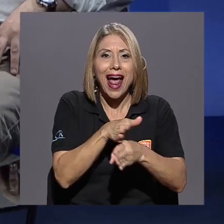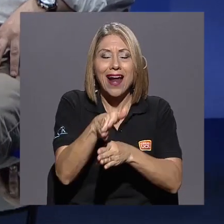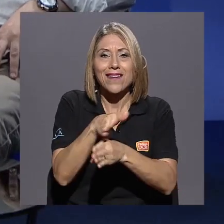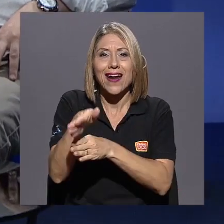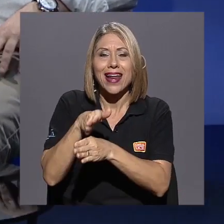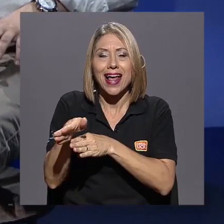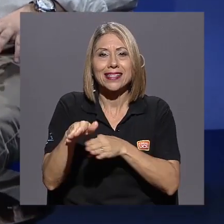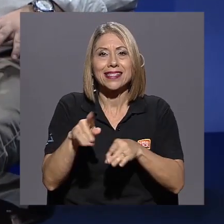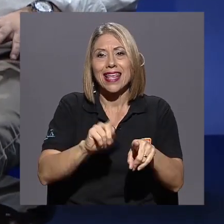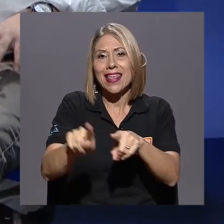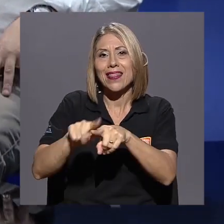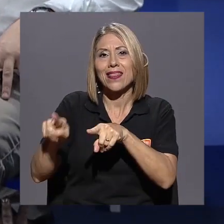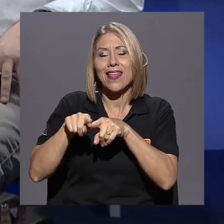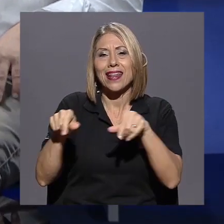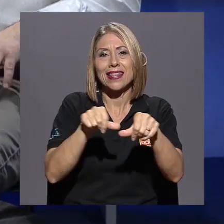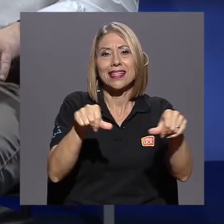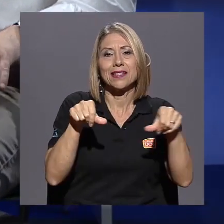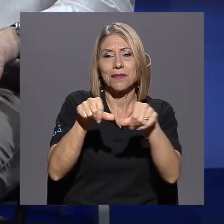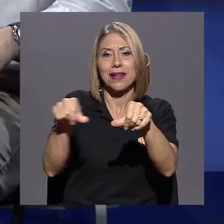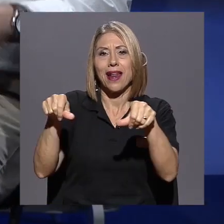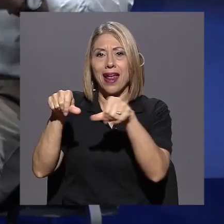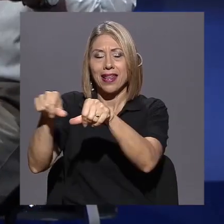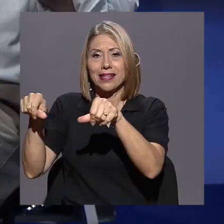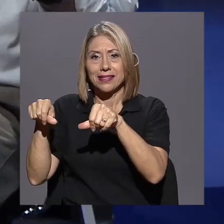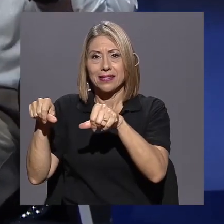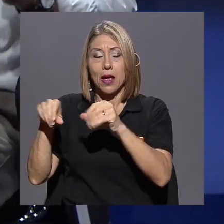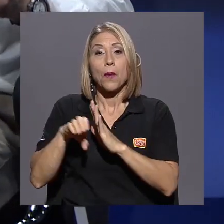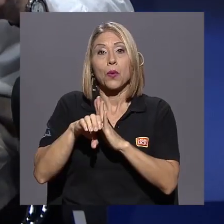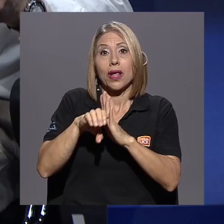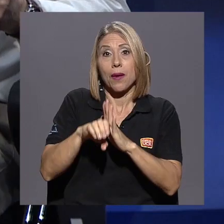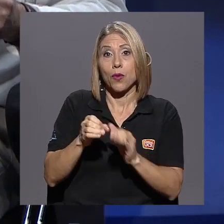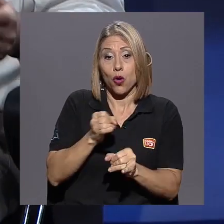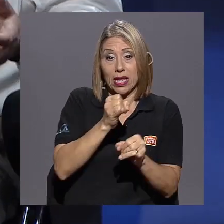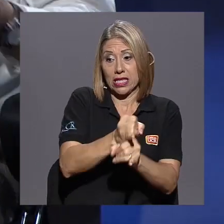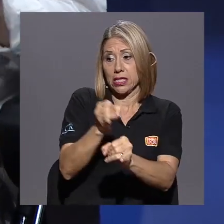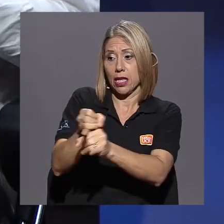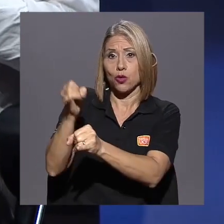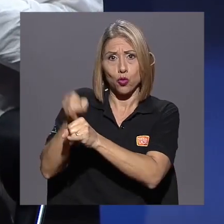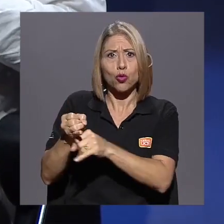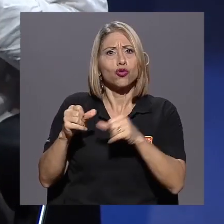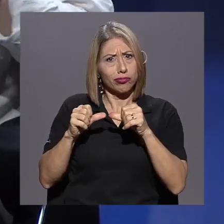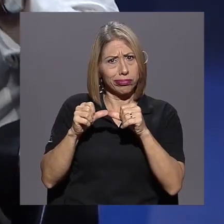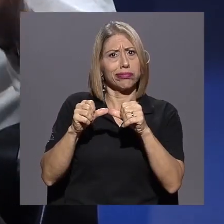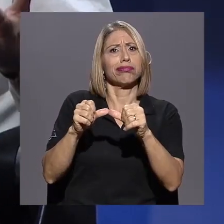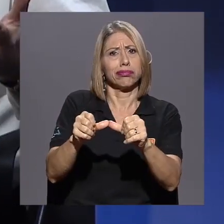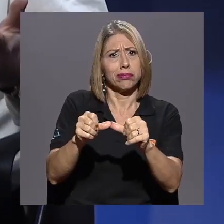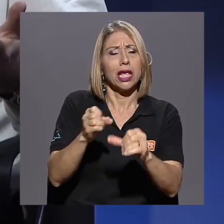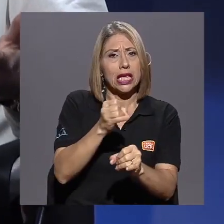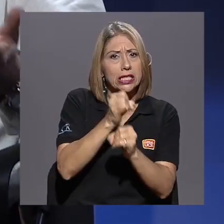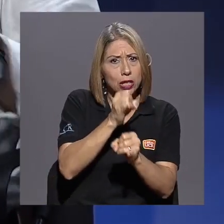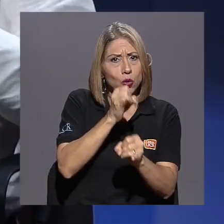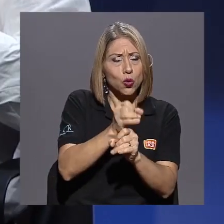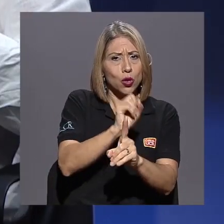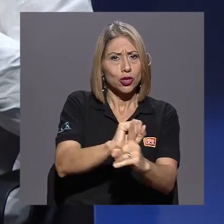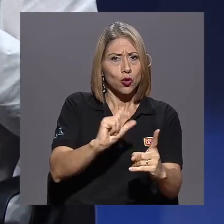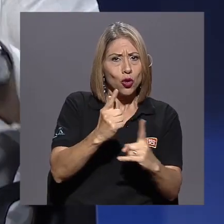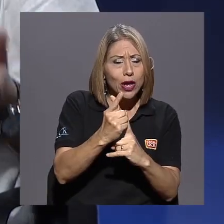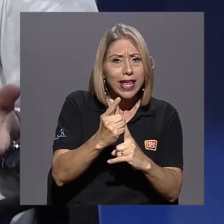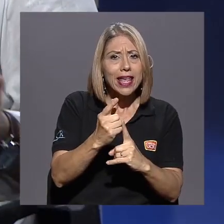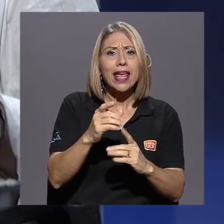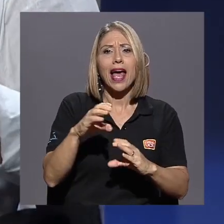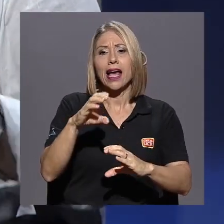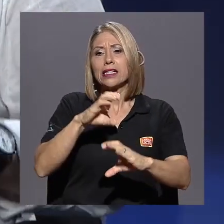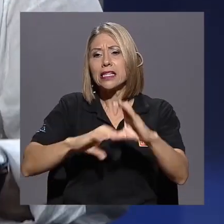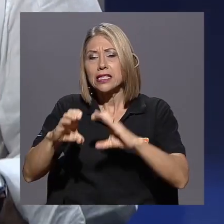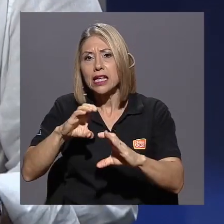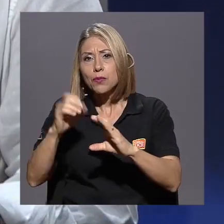entonces carreras que vinculan en los institutos siguen existiendo el instituto de sociología sociología ciencias políticas